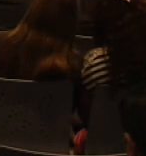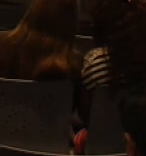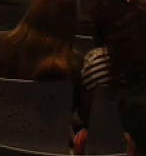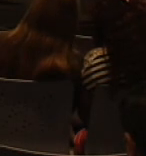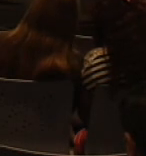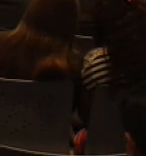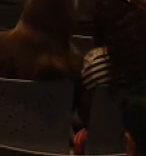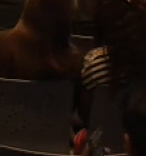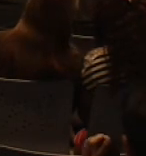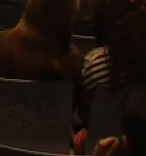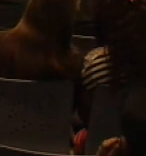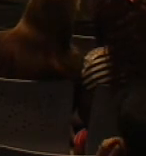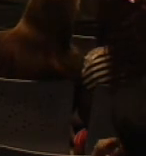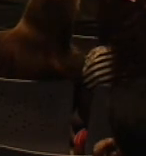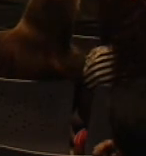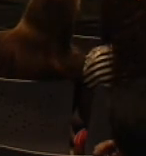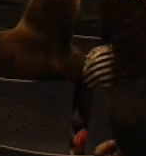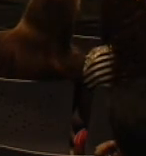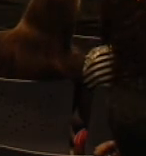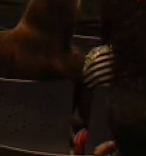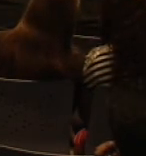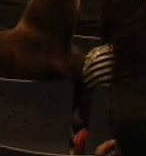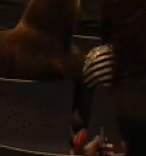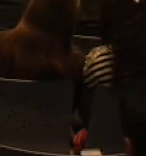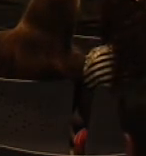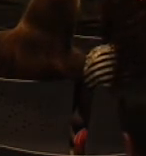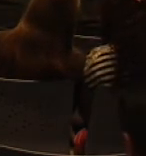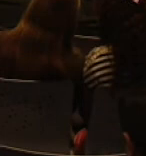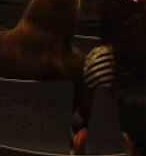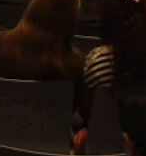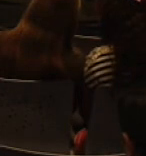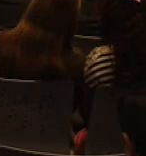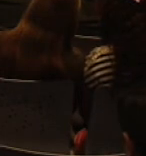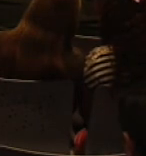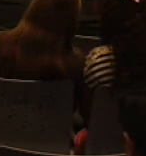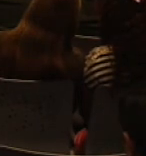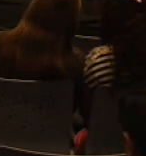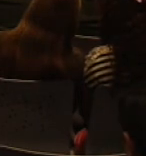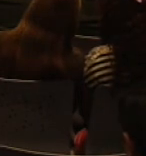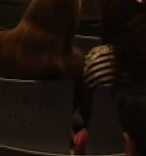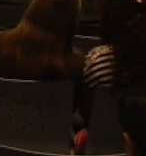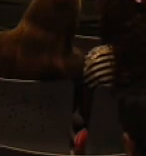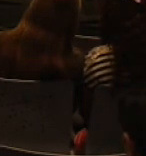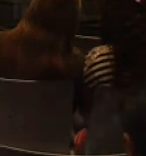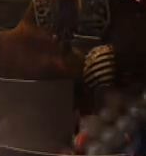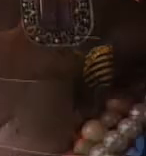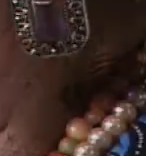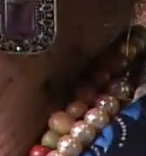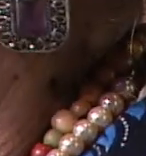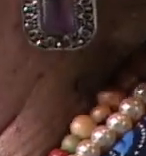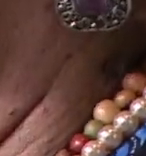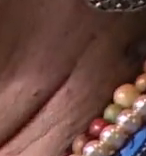Como Colombia y toda la Latinoamérica es grandiosa en la